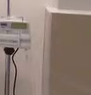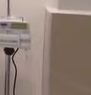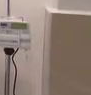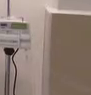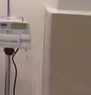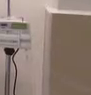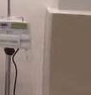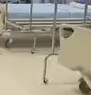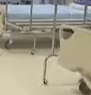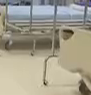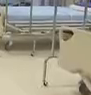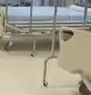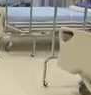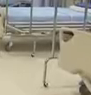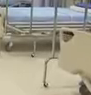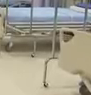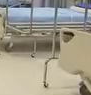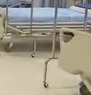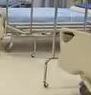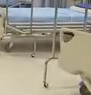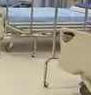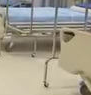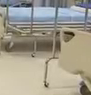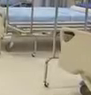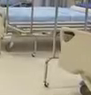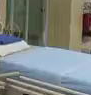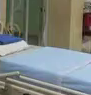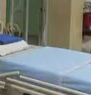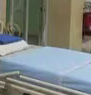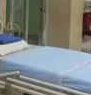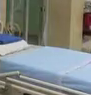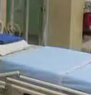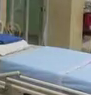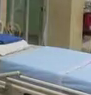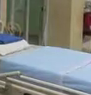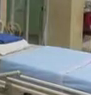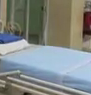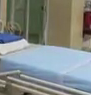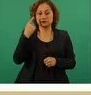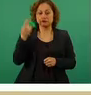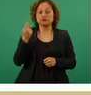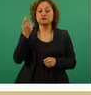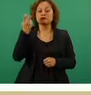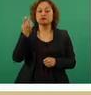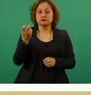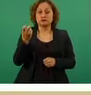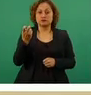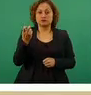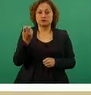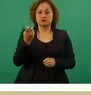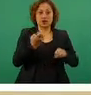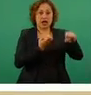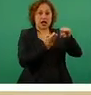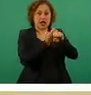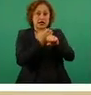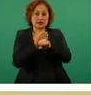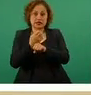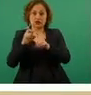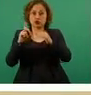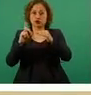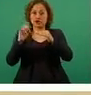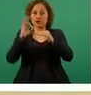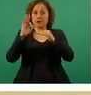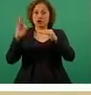hospitalaria para camas generales a nivel nacional se tienen un 13 por ciento y ninguna entidad federativa